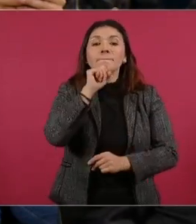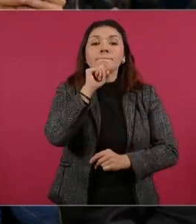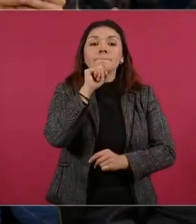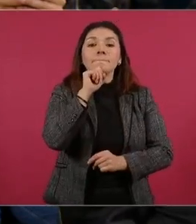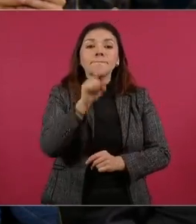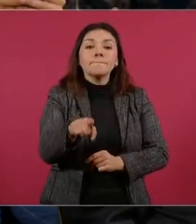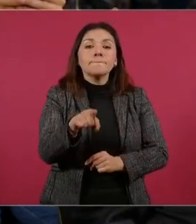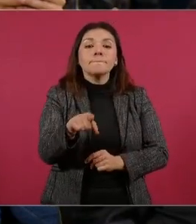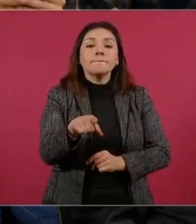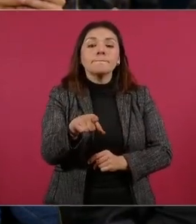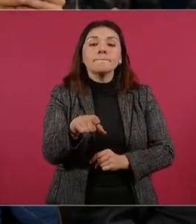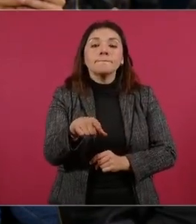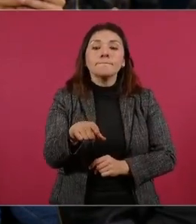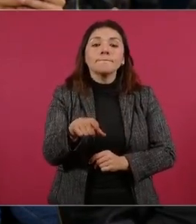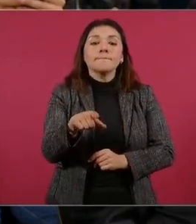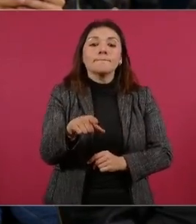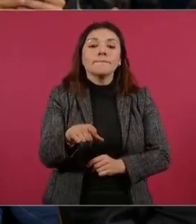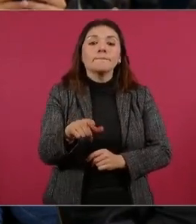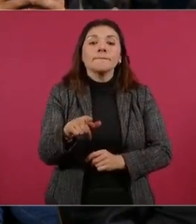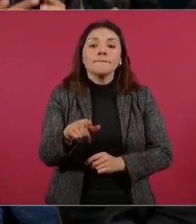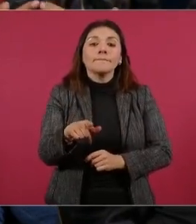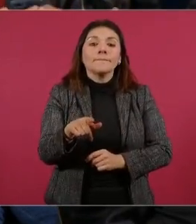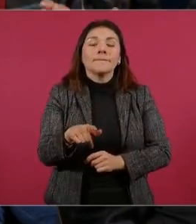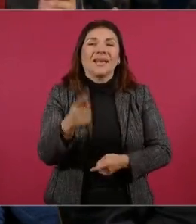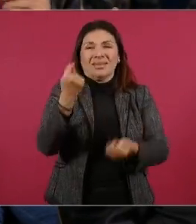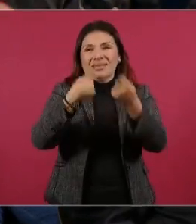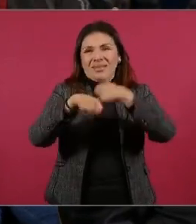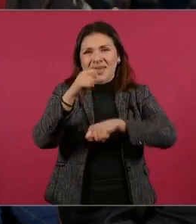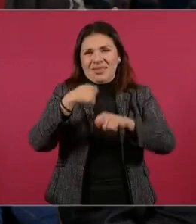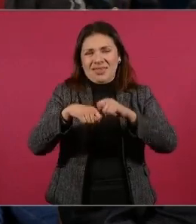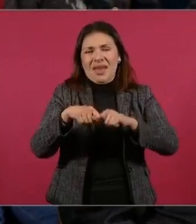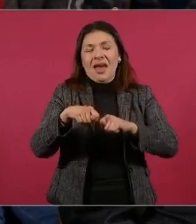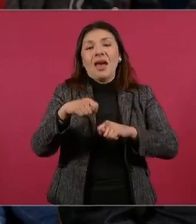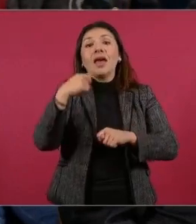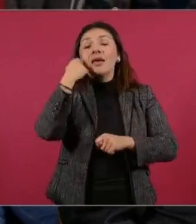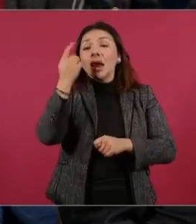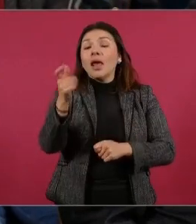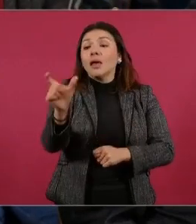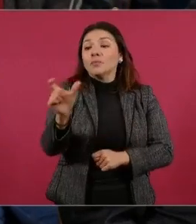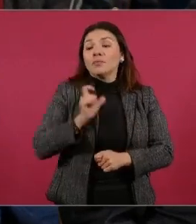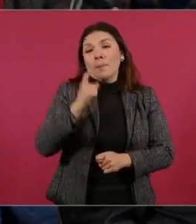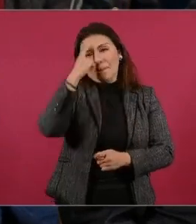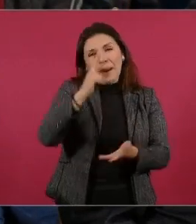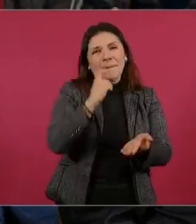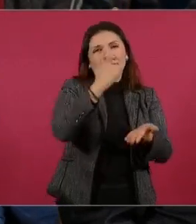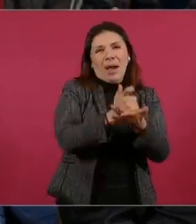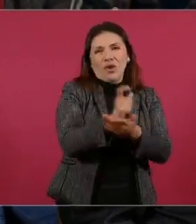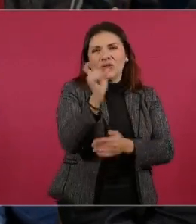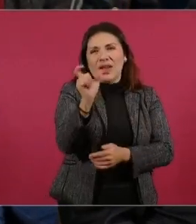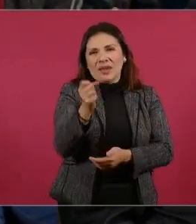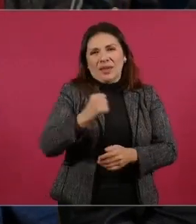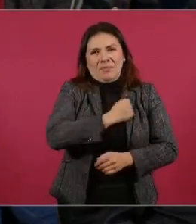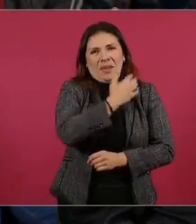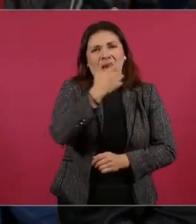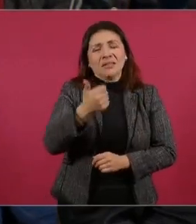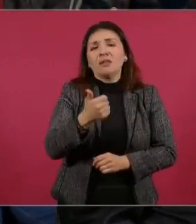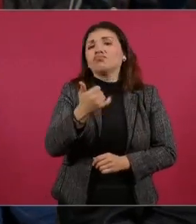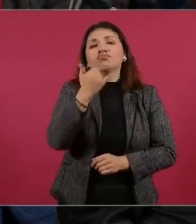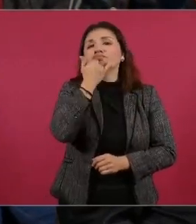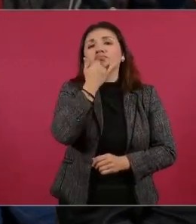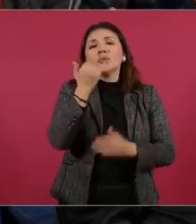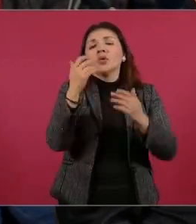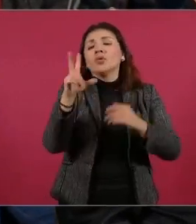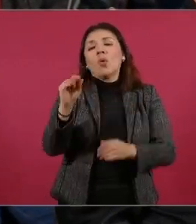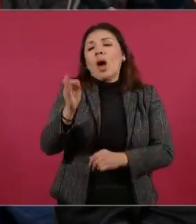también en Los sers suspendieron la el cobro con la tarjeta del bienestar porque no tenía